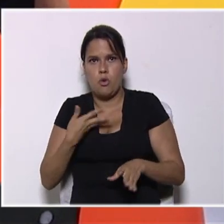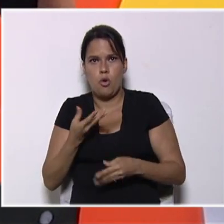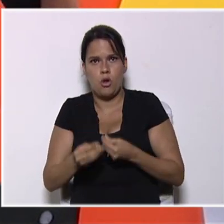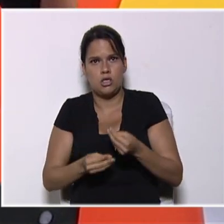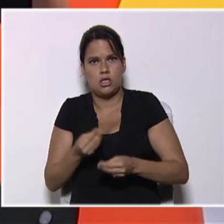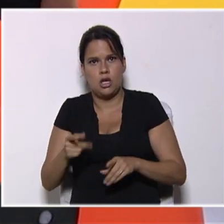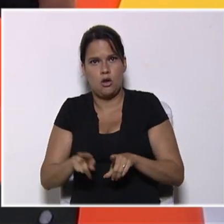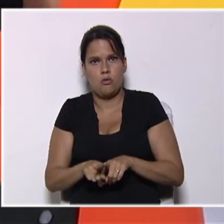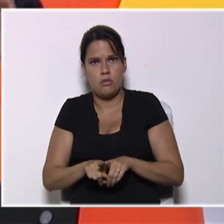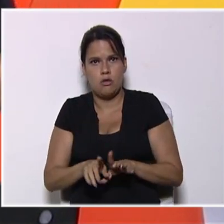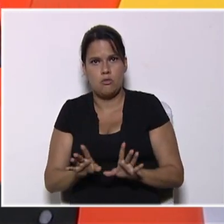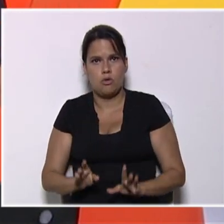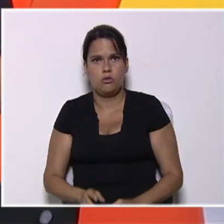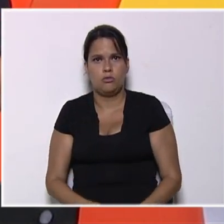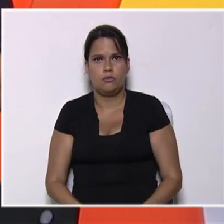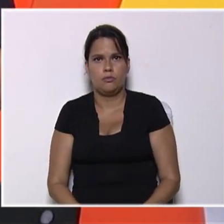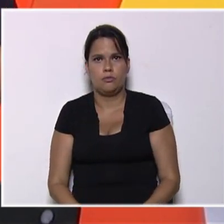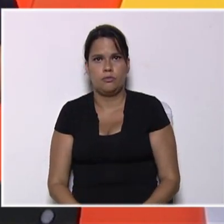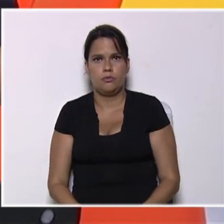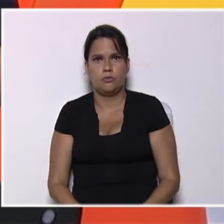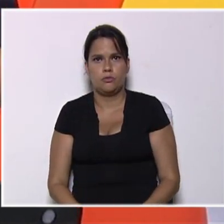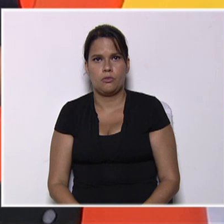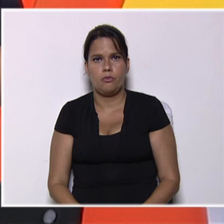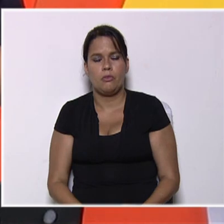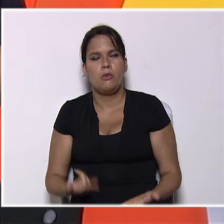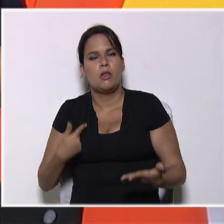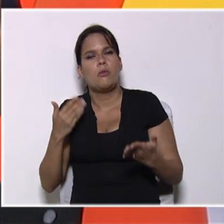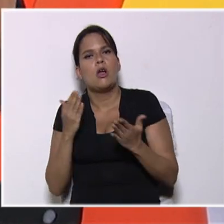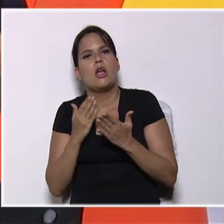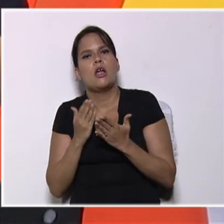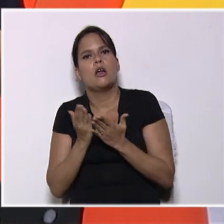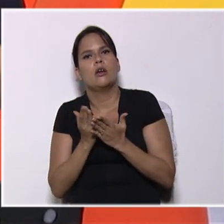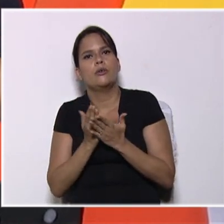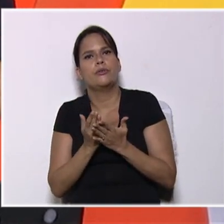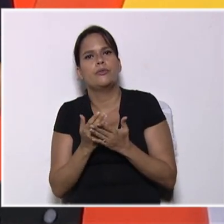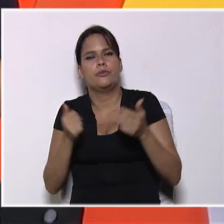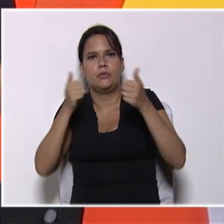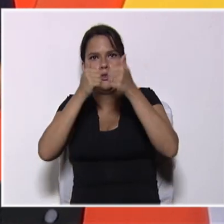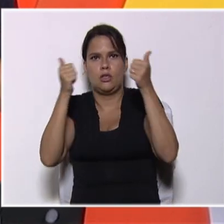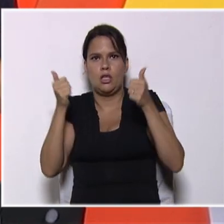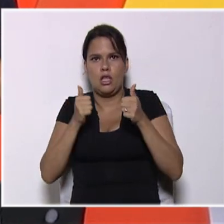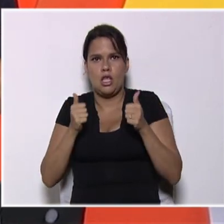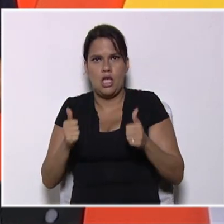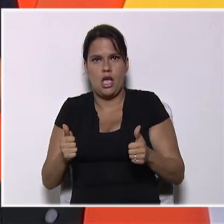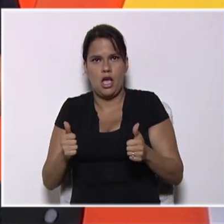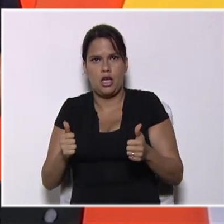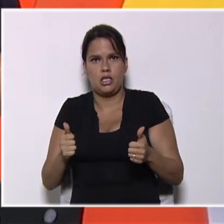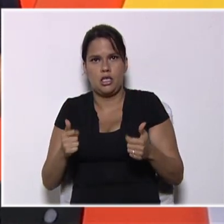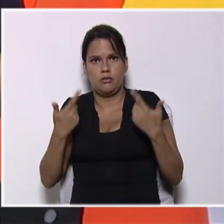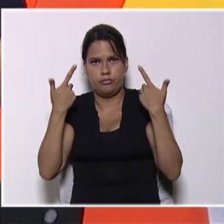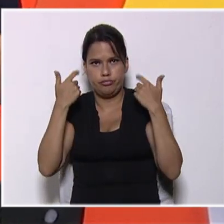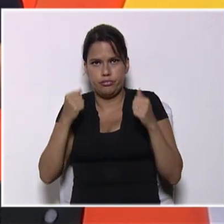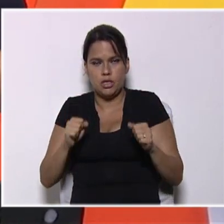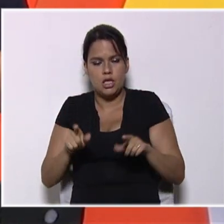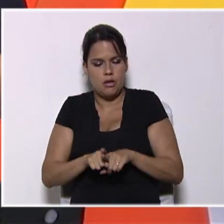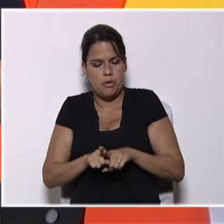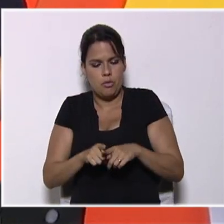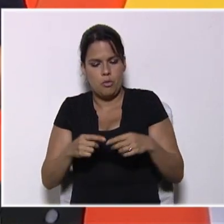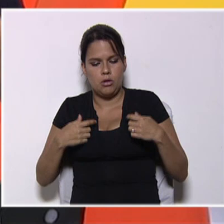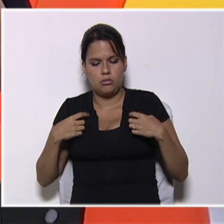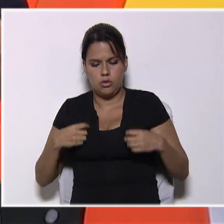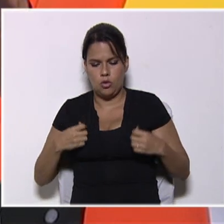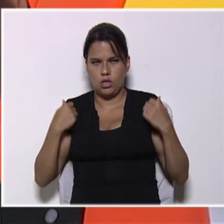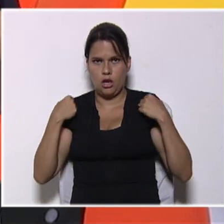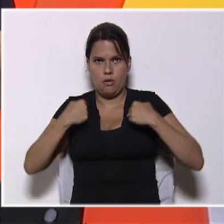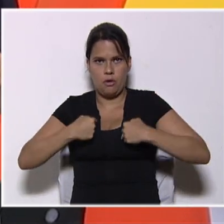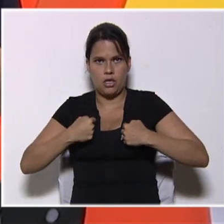de los que estamos en escuelas técnicas, escuelas de arte y oficio, también podemos hasta ceder nuestras bragas y nuestras batas con la intención entonces